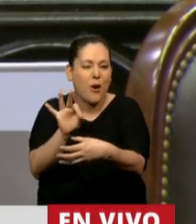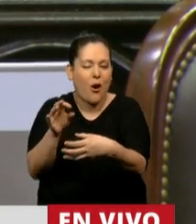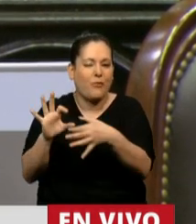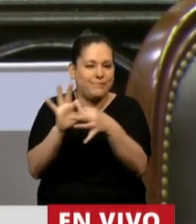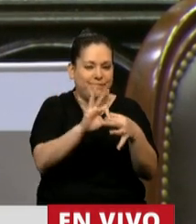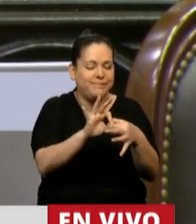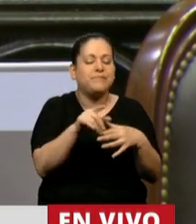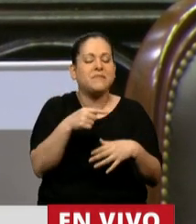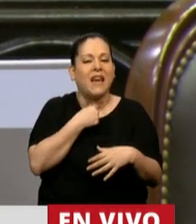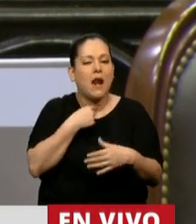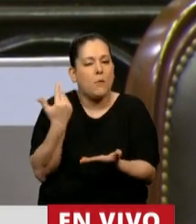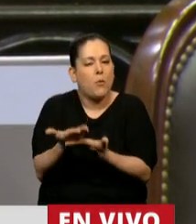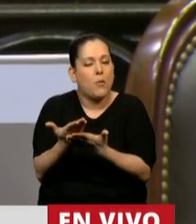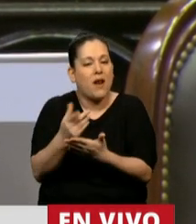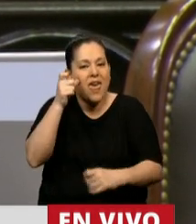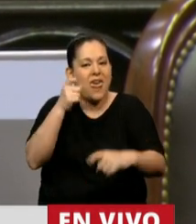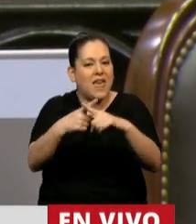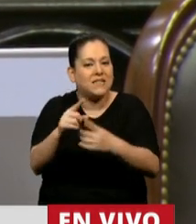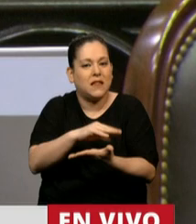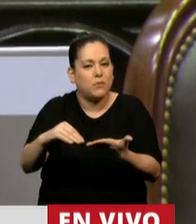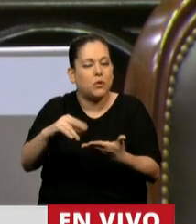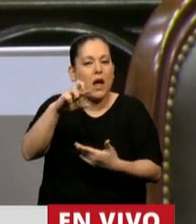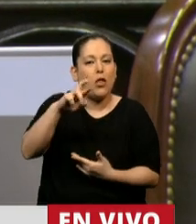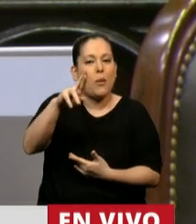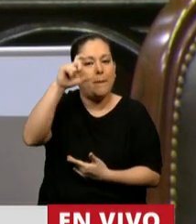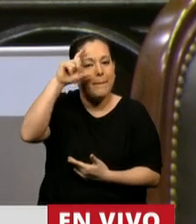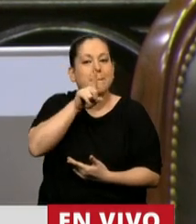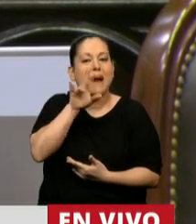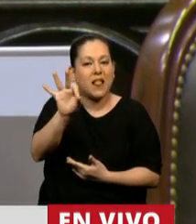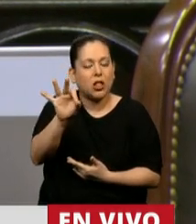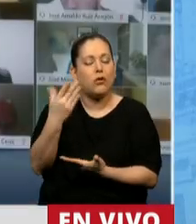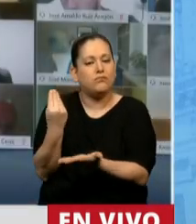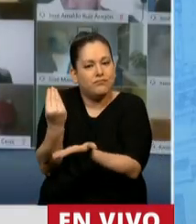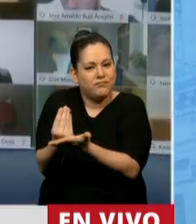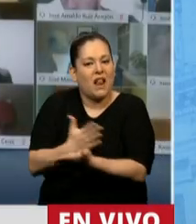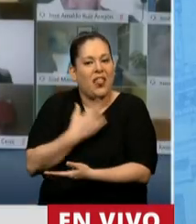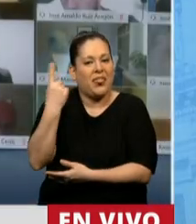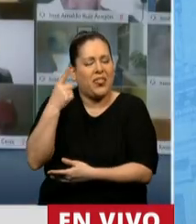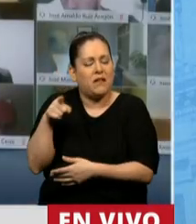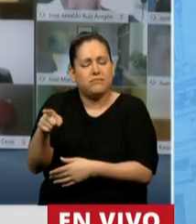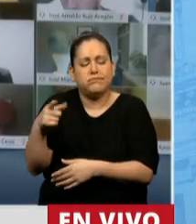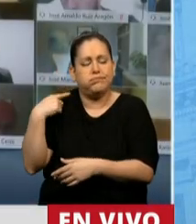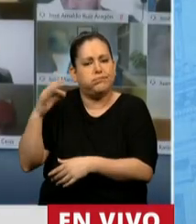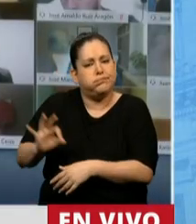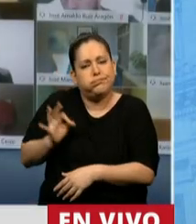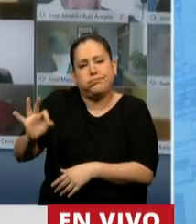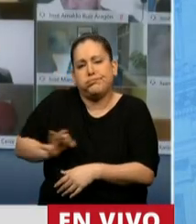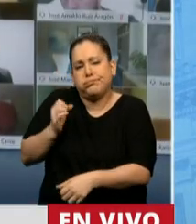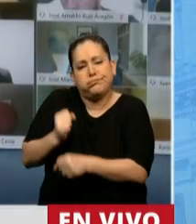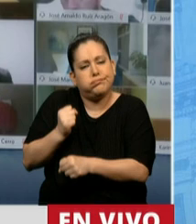proponer al exdiputado Javier preto un dirigente de una larga trayectoria